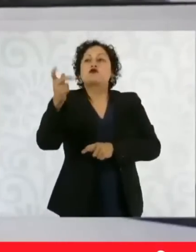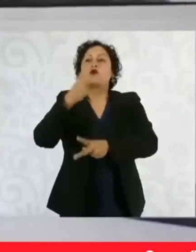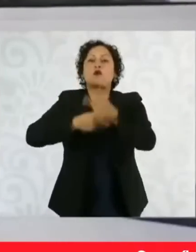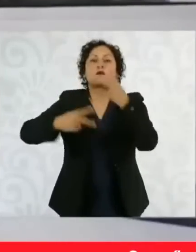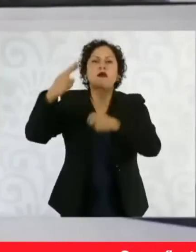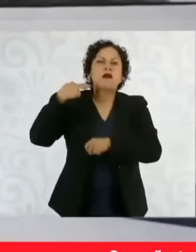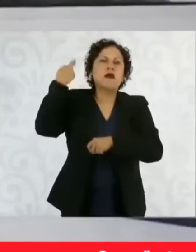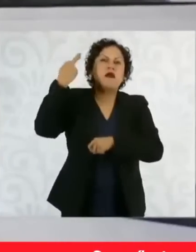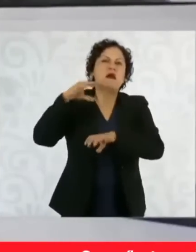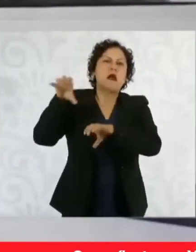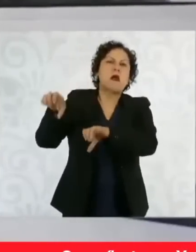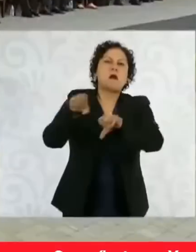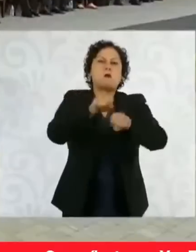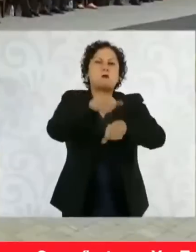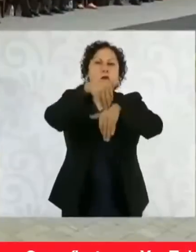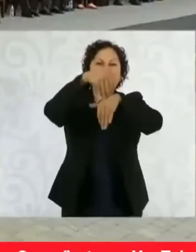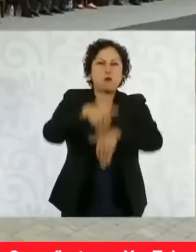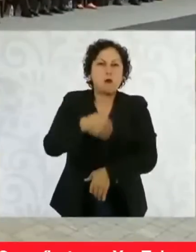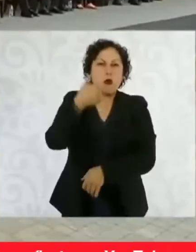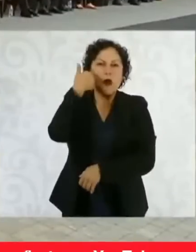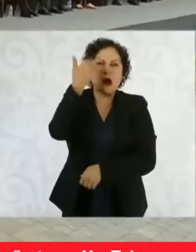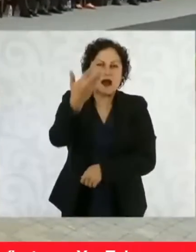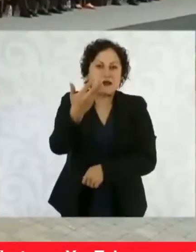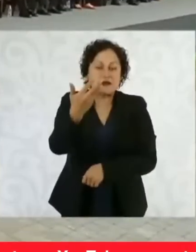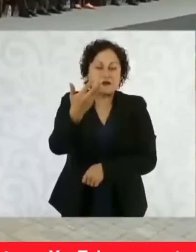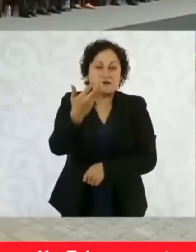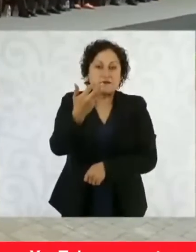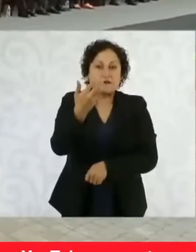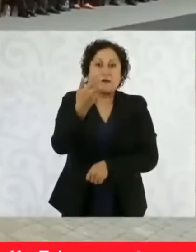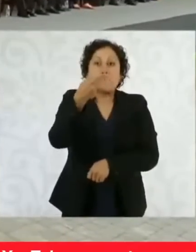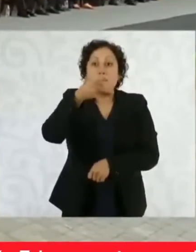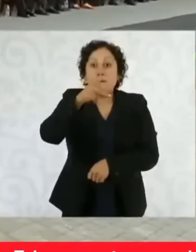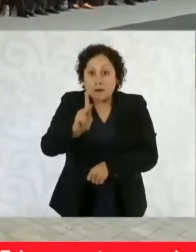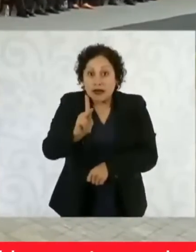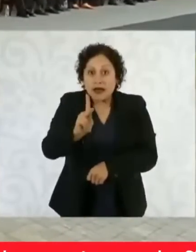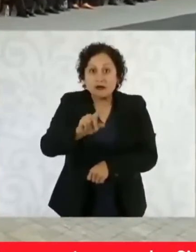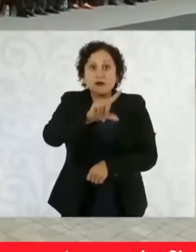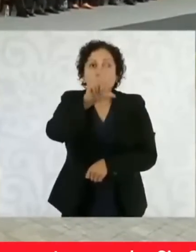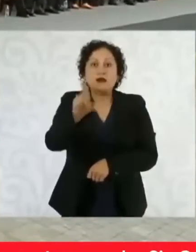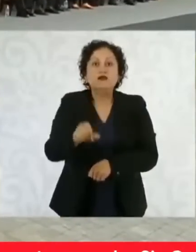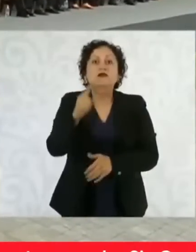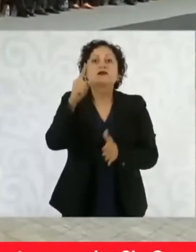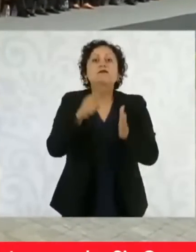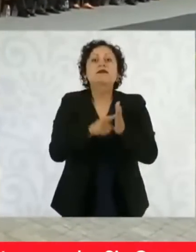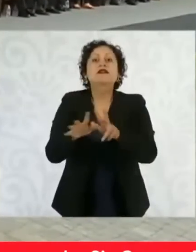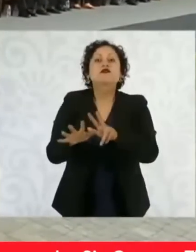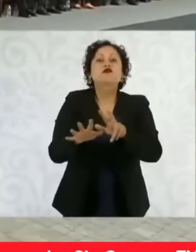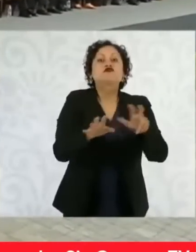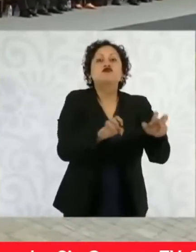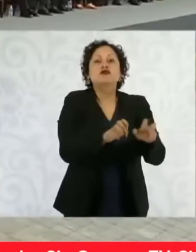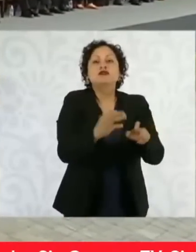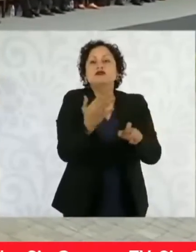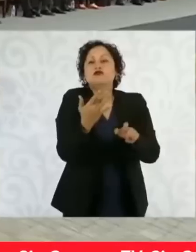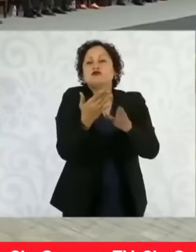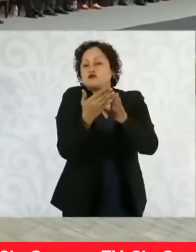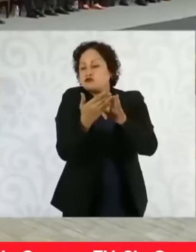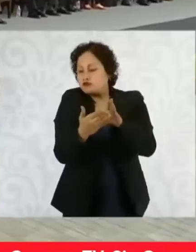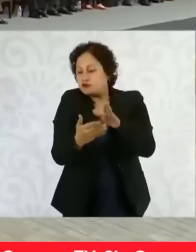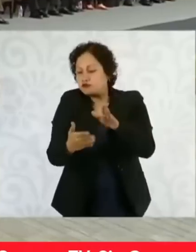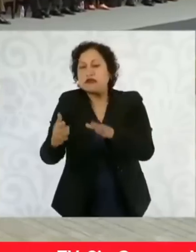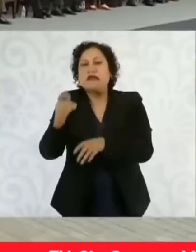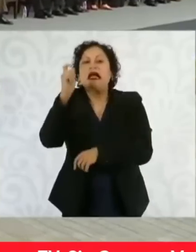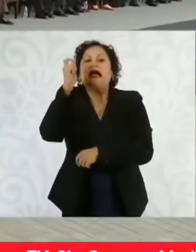en protectorado. Pero a la segunda mitad del siglo XIX lo marcó la